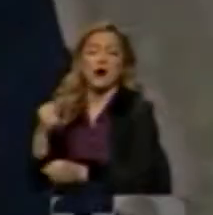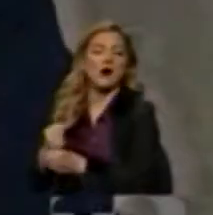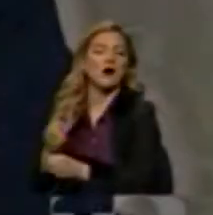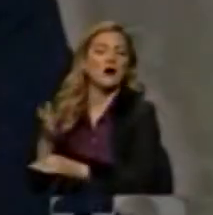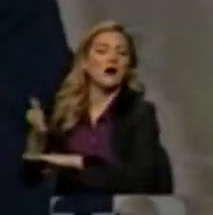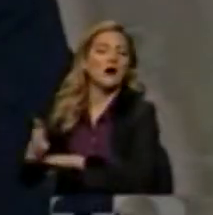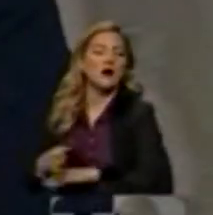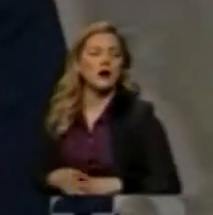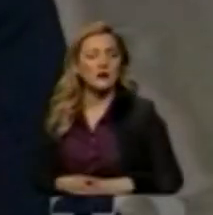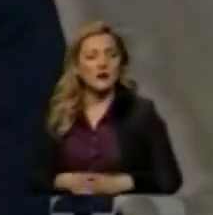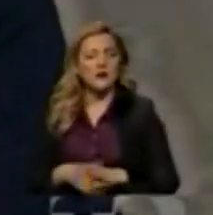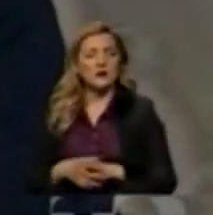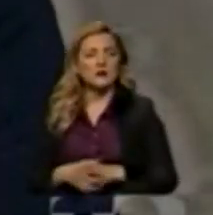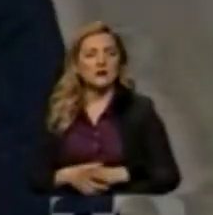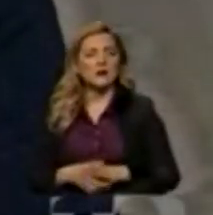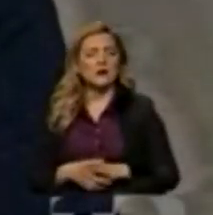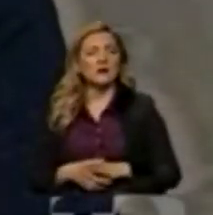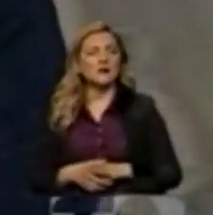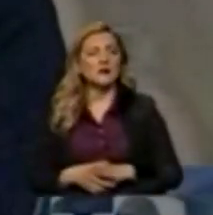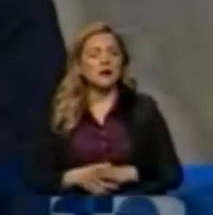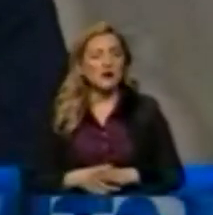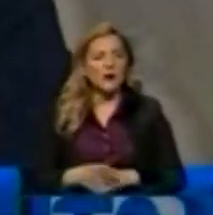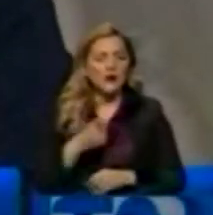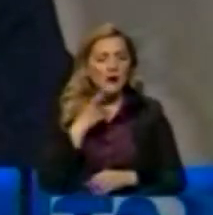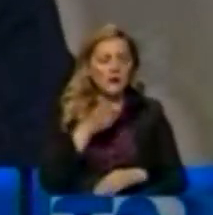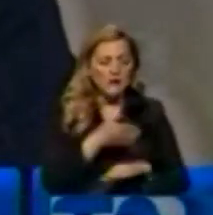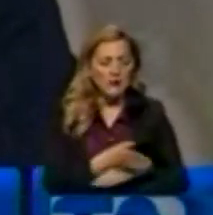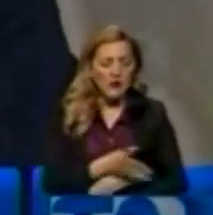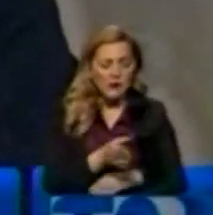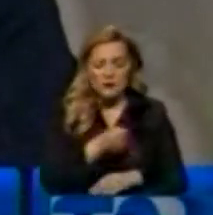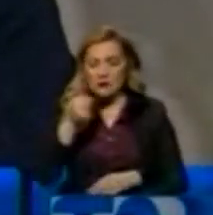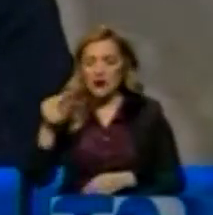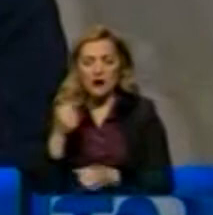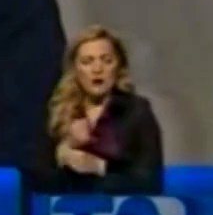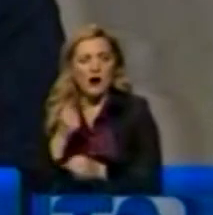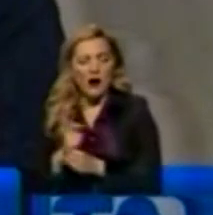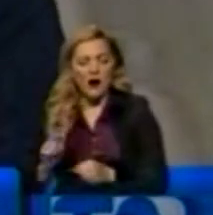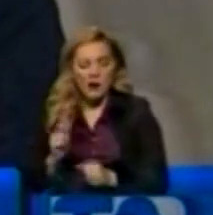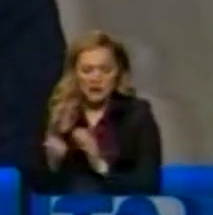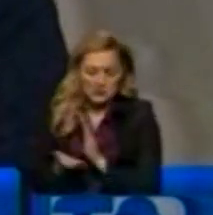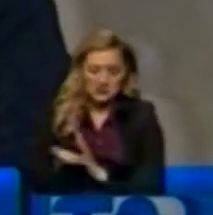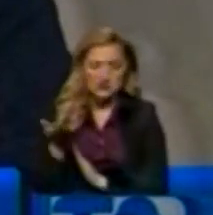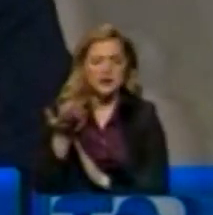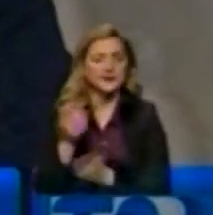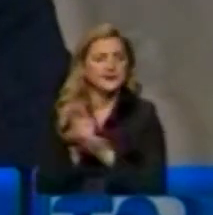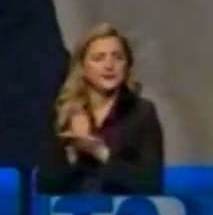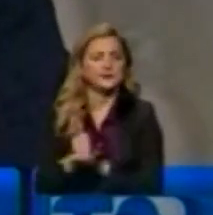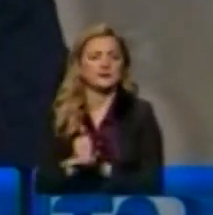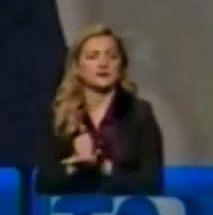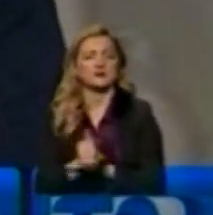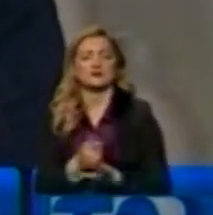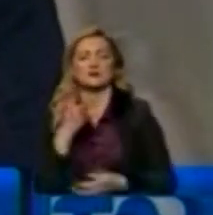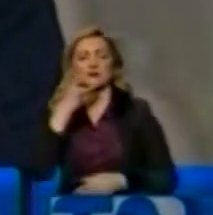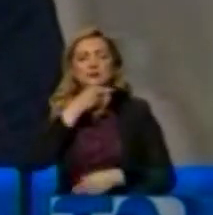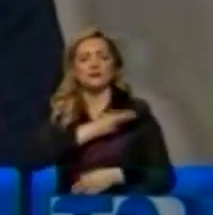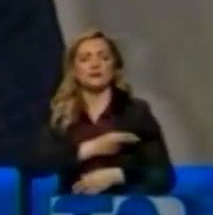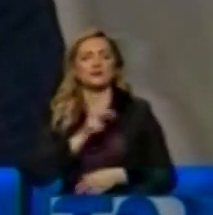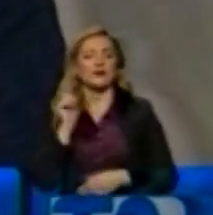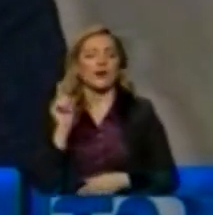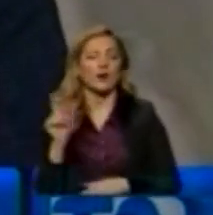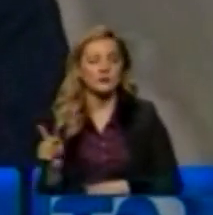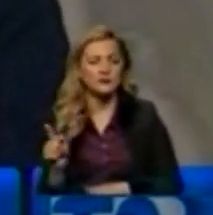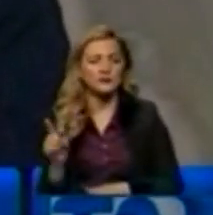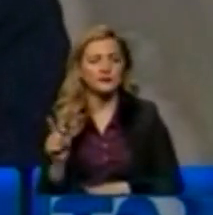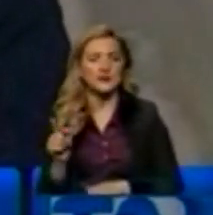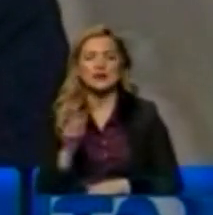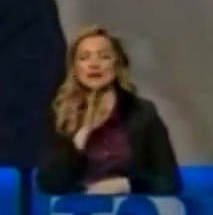Se indica que posterior a ello ha ido a trabajar en la empresa y con un sueldo alto en el cual se ha beneficiado, lo cual es así toda vez que en el